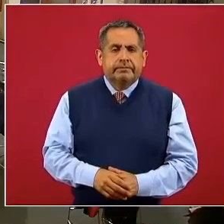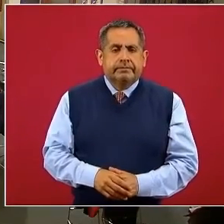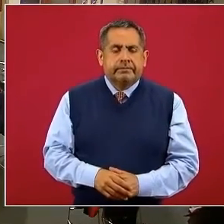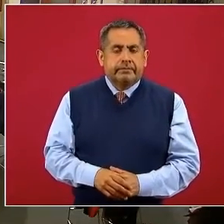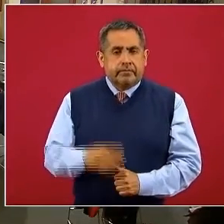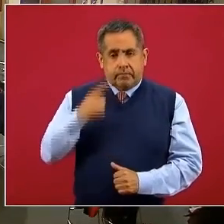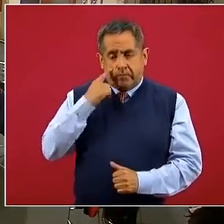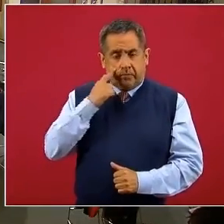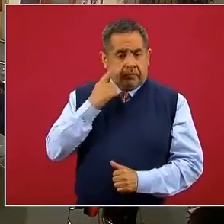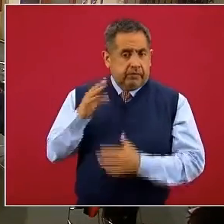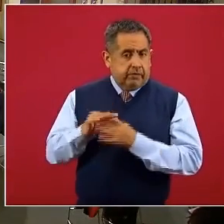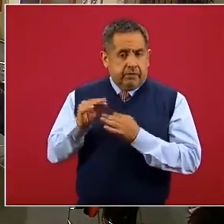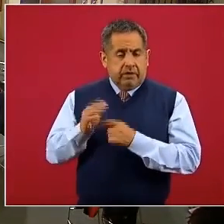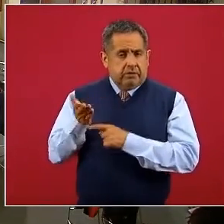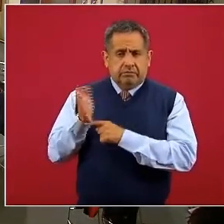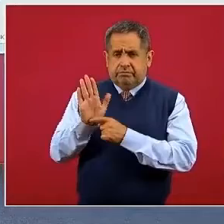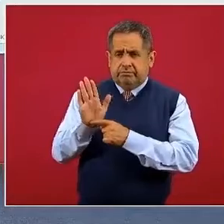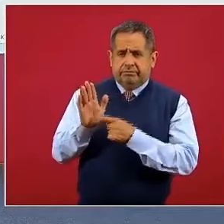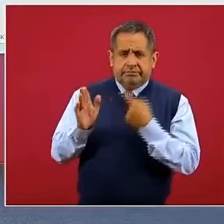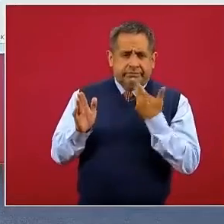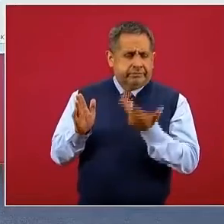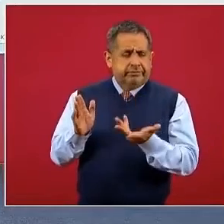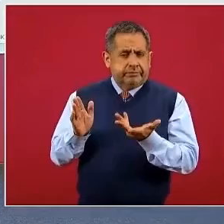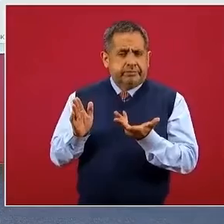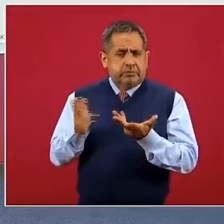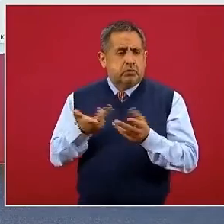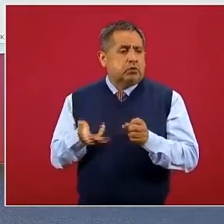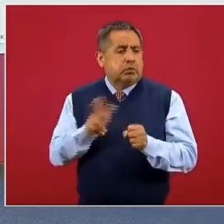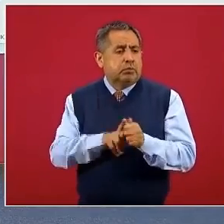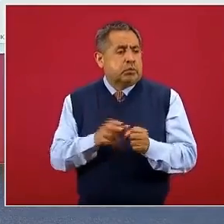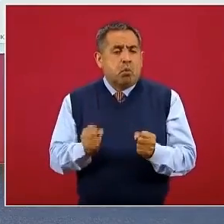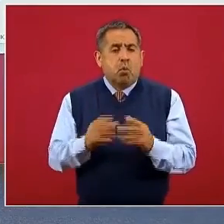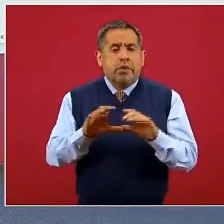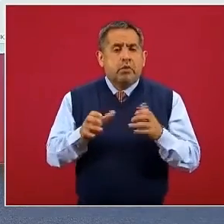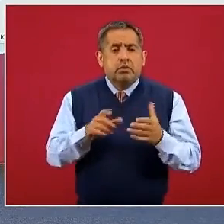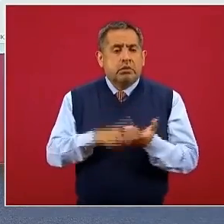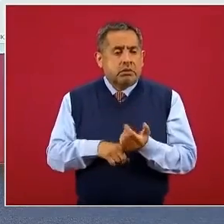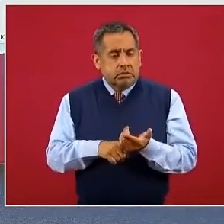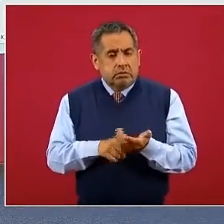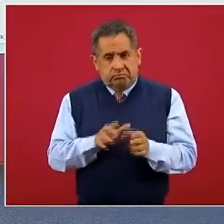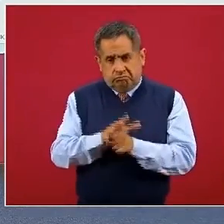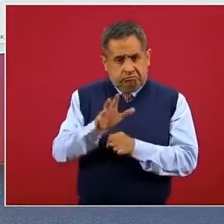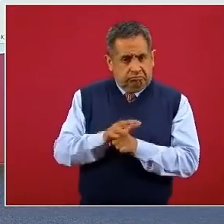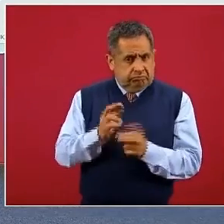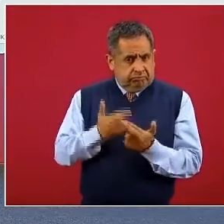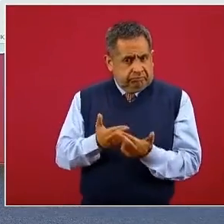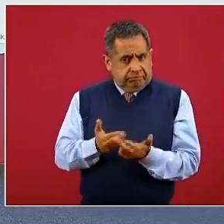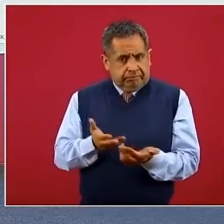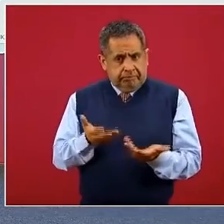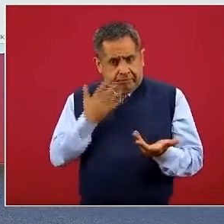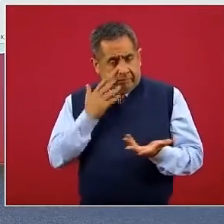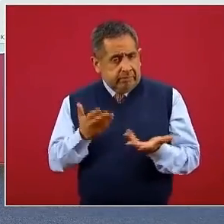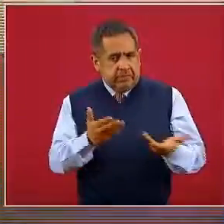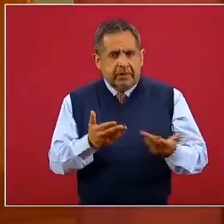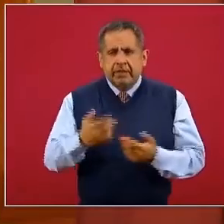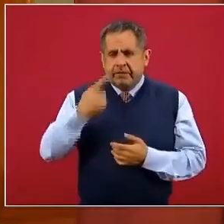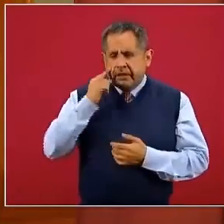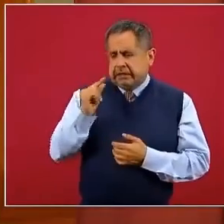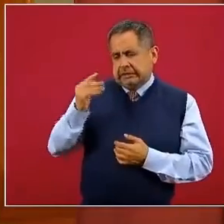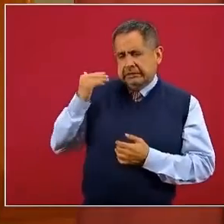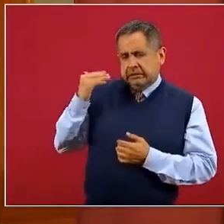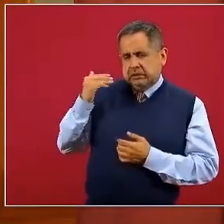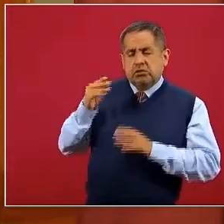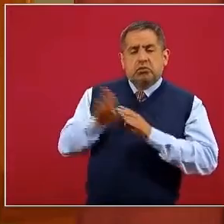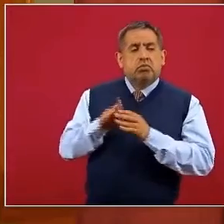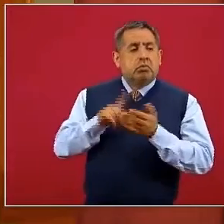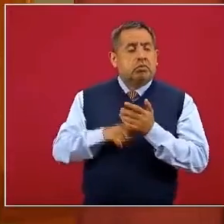Bien, aquí tenemos el comportamiento de la hospitalización, en este caso la ocupación y la disponibilidad hospitalaria. Ya veíamos en días previos como